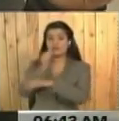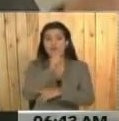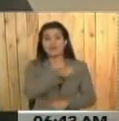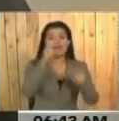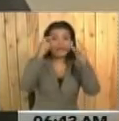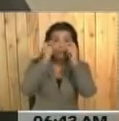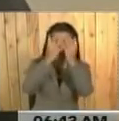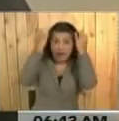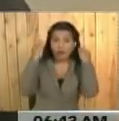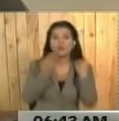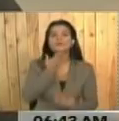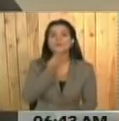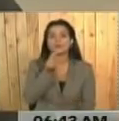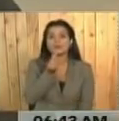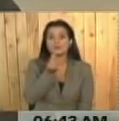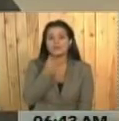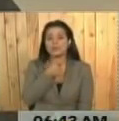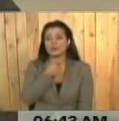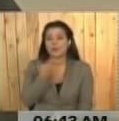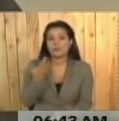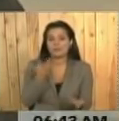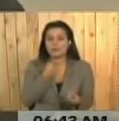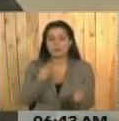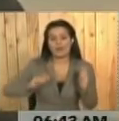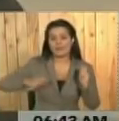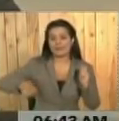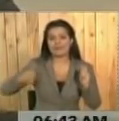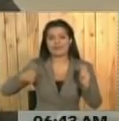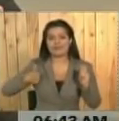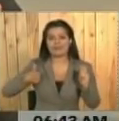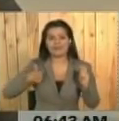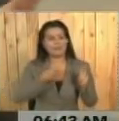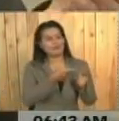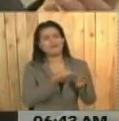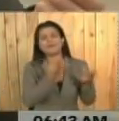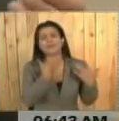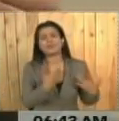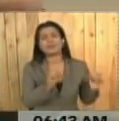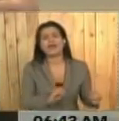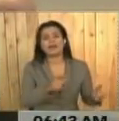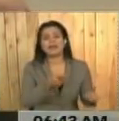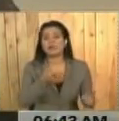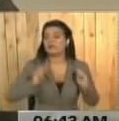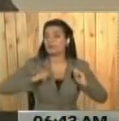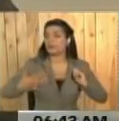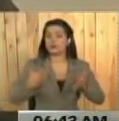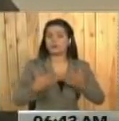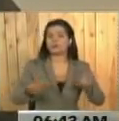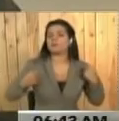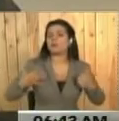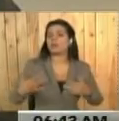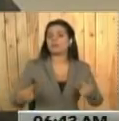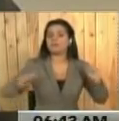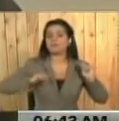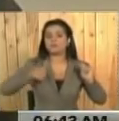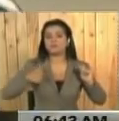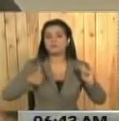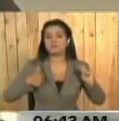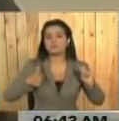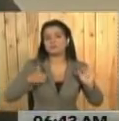a a nada le agarró el gusto a la nada porque la asamblea es la nada y quiere seguir ahí porque eso le ha dado algún tipo de